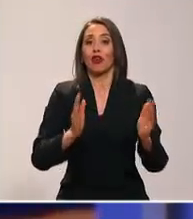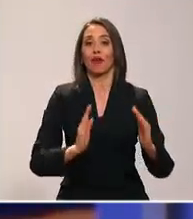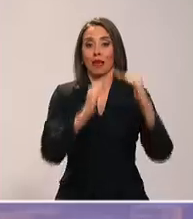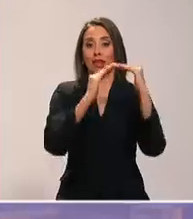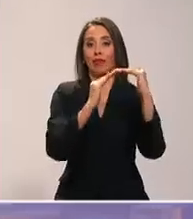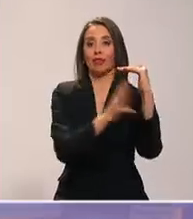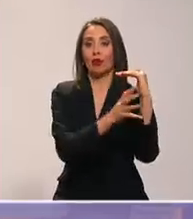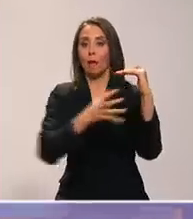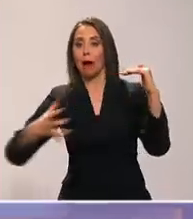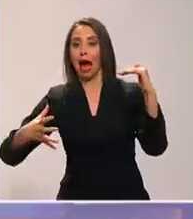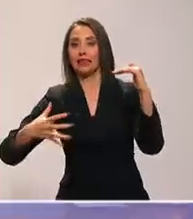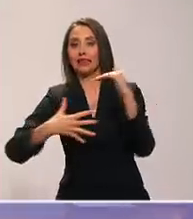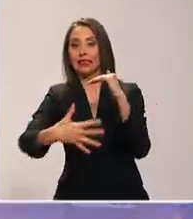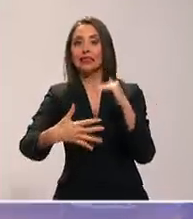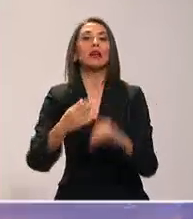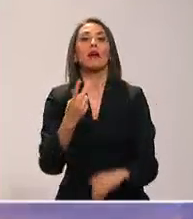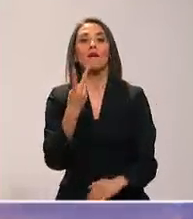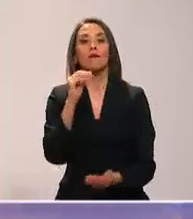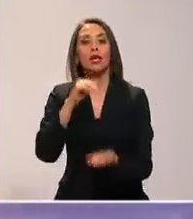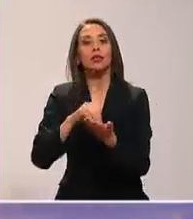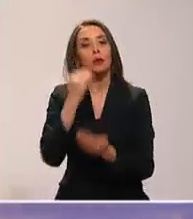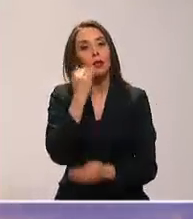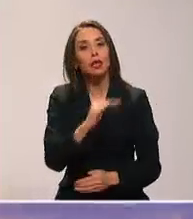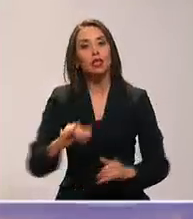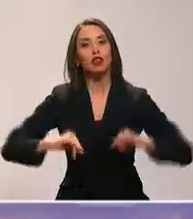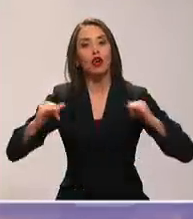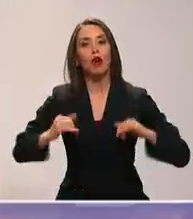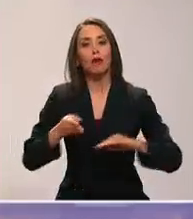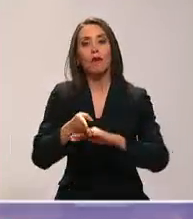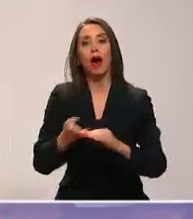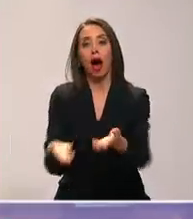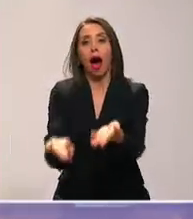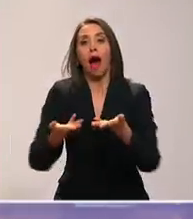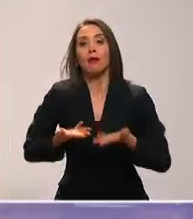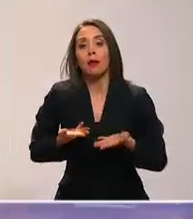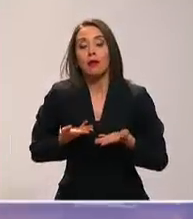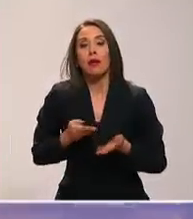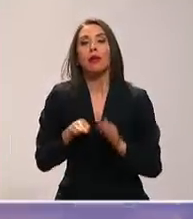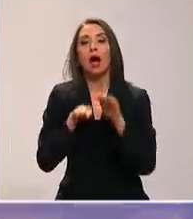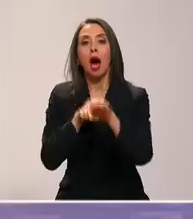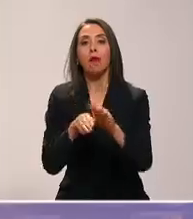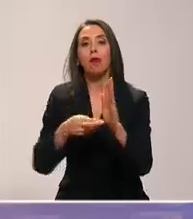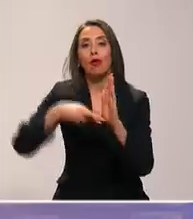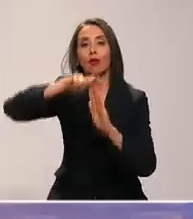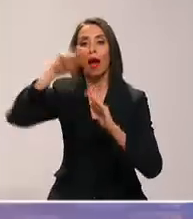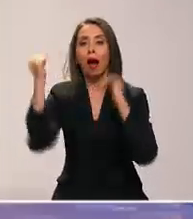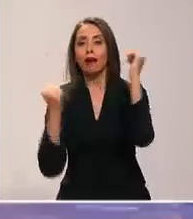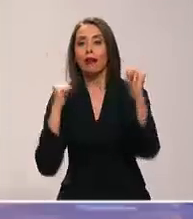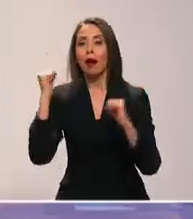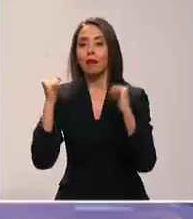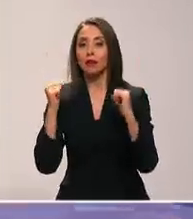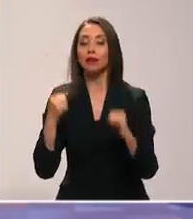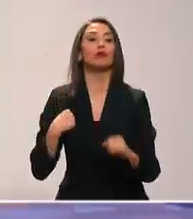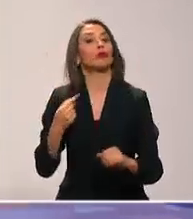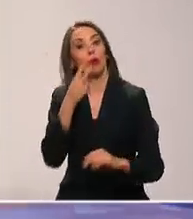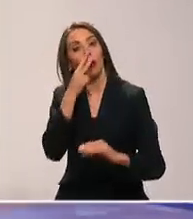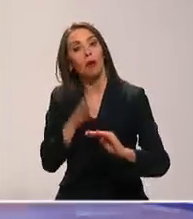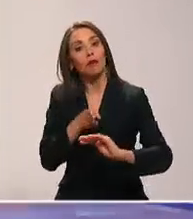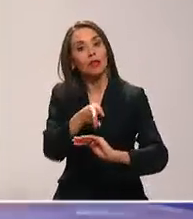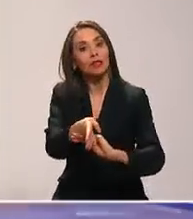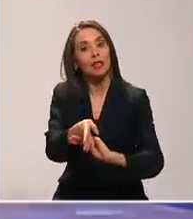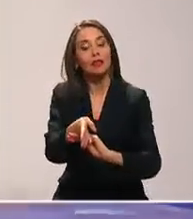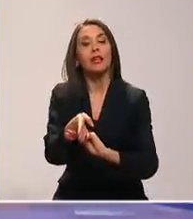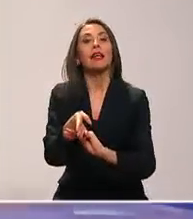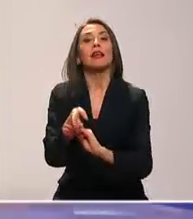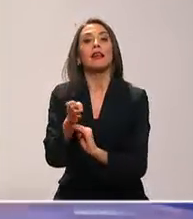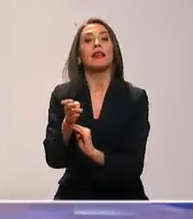poder atender a 20.000 niños y jóvenes y poder apoyar su rehabilitación. He estado visitando el